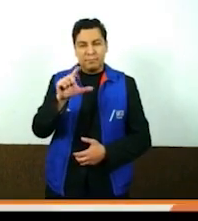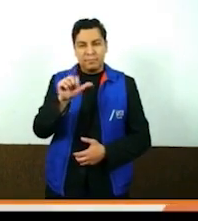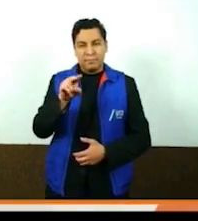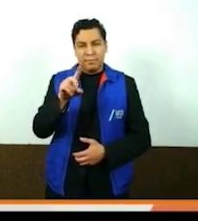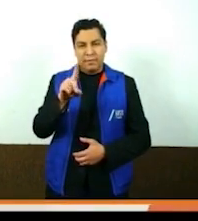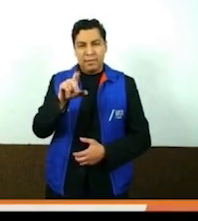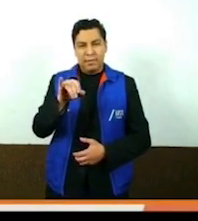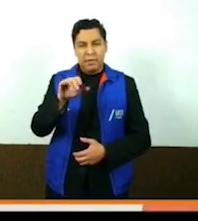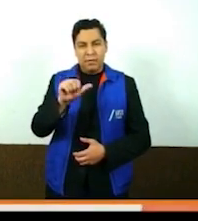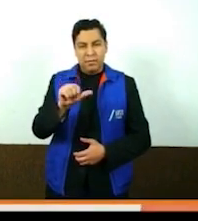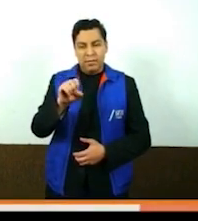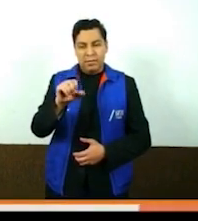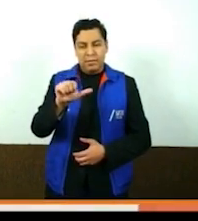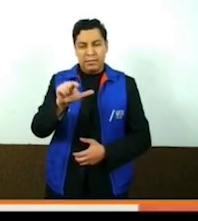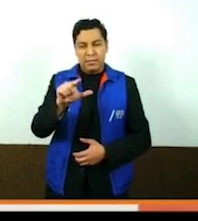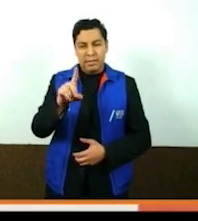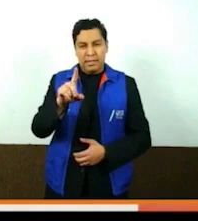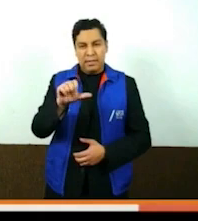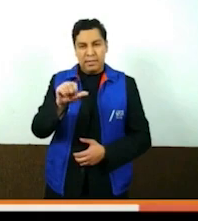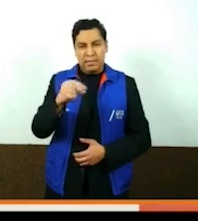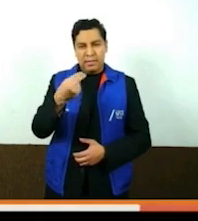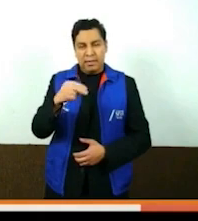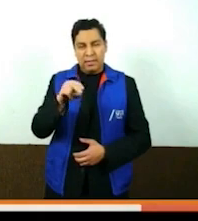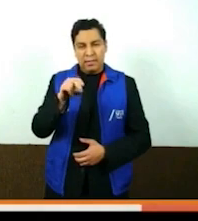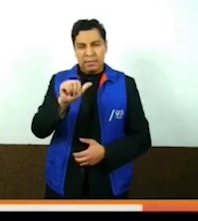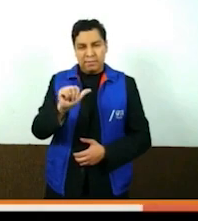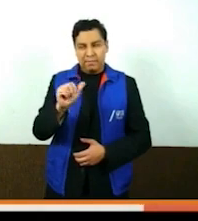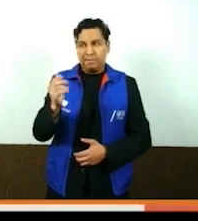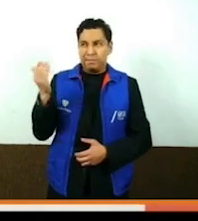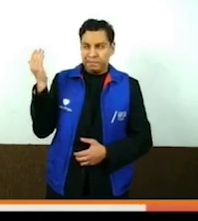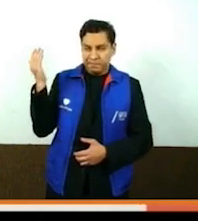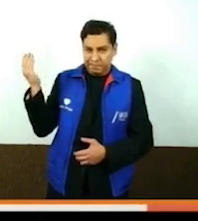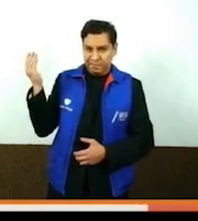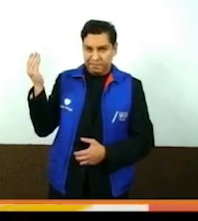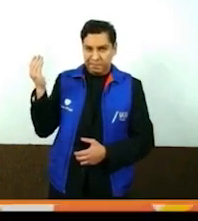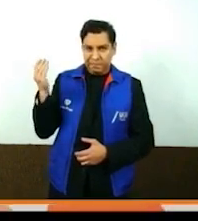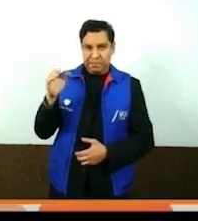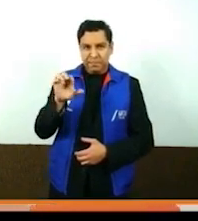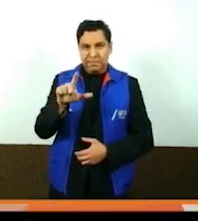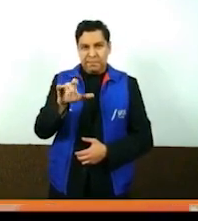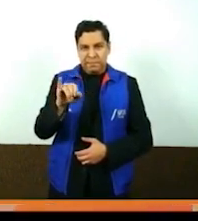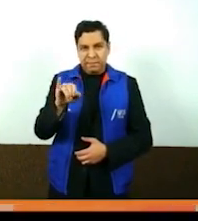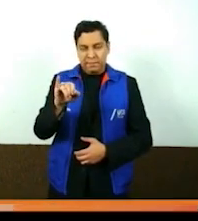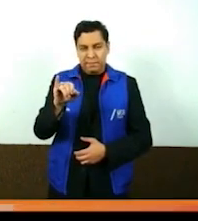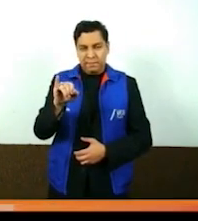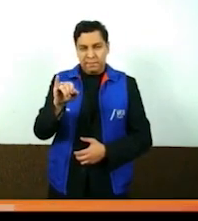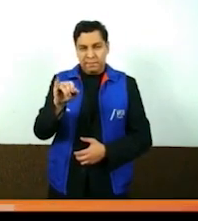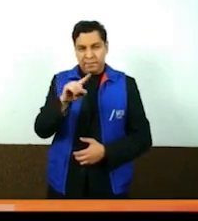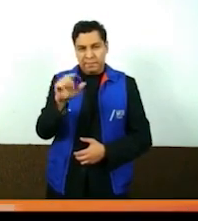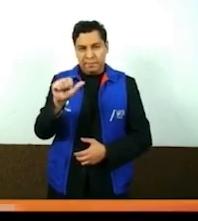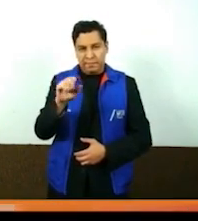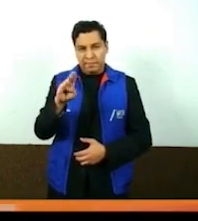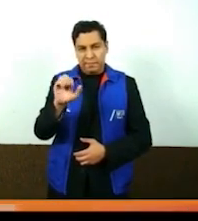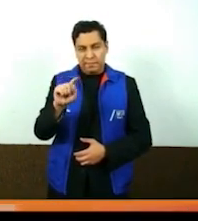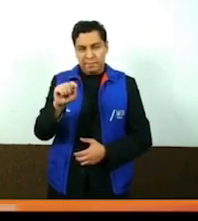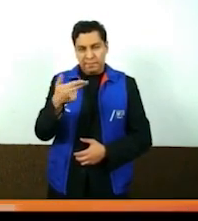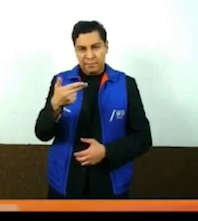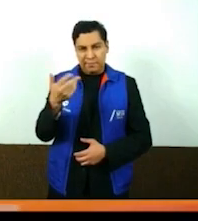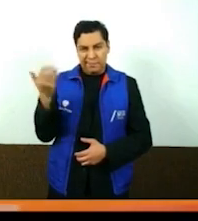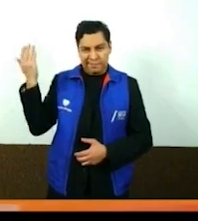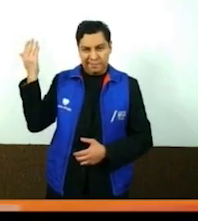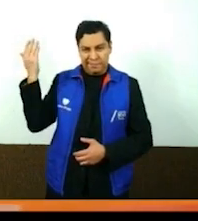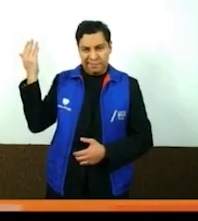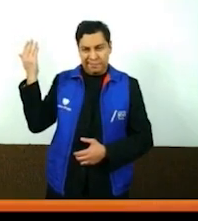Claudia Elizabeth Saldaña Lúa, Elizabeth Solís Carlos.